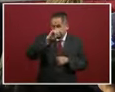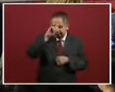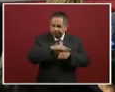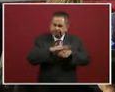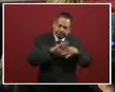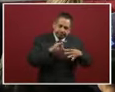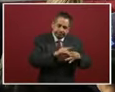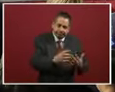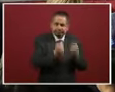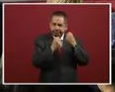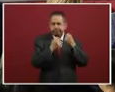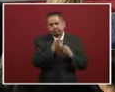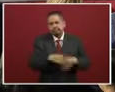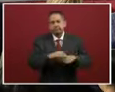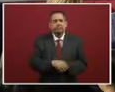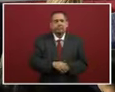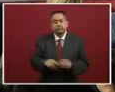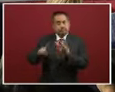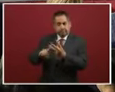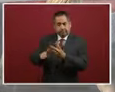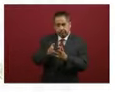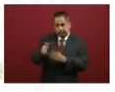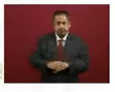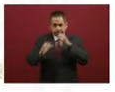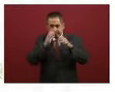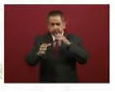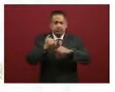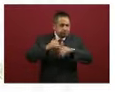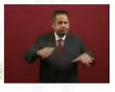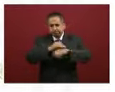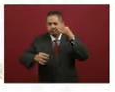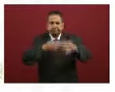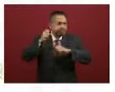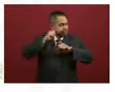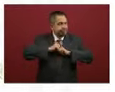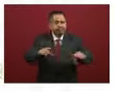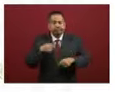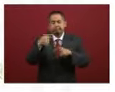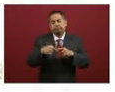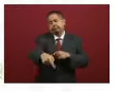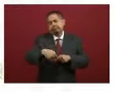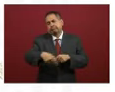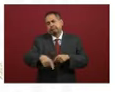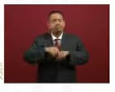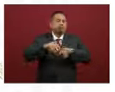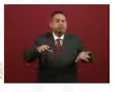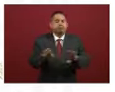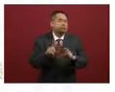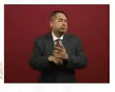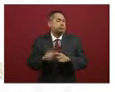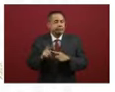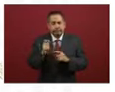sustancias. Y el tercer pilar es el de la comunicación y la información, y se trata de una gran campaña que va a iniciar en los próximos días, que cuenta con